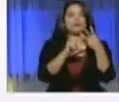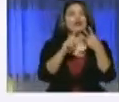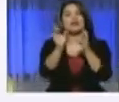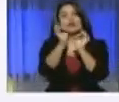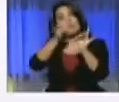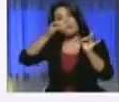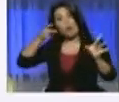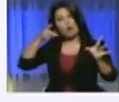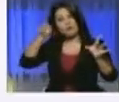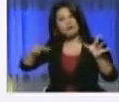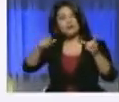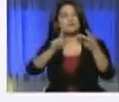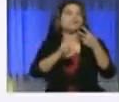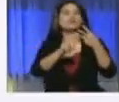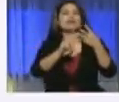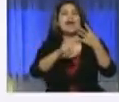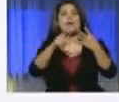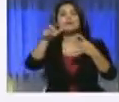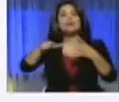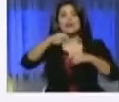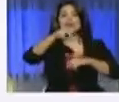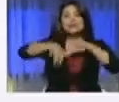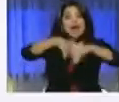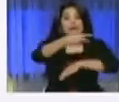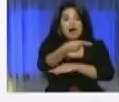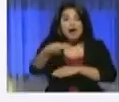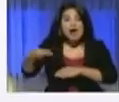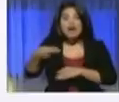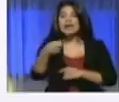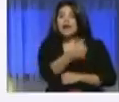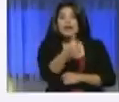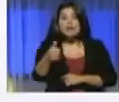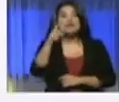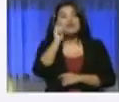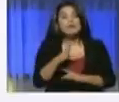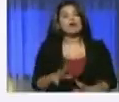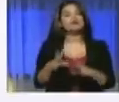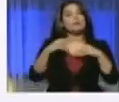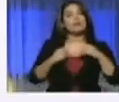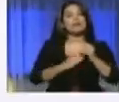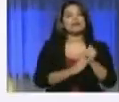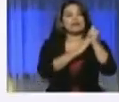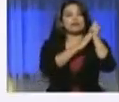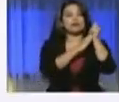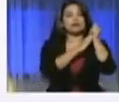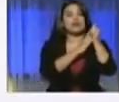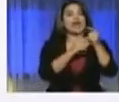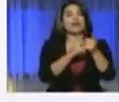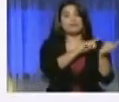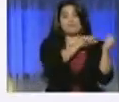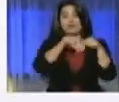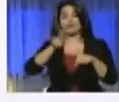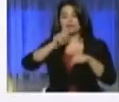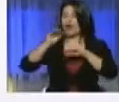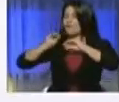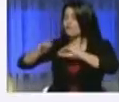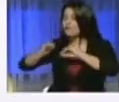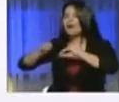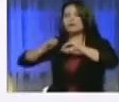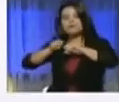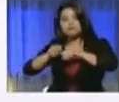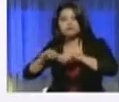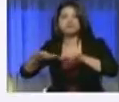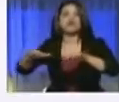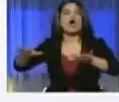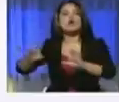las nadadoras, todos tienen que ser los líderes de la forja de la generación de oro